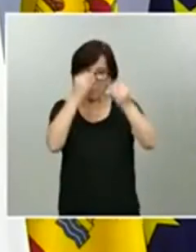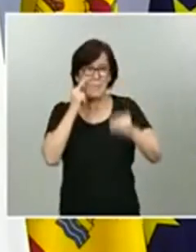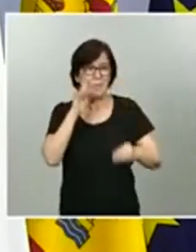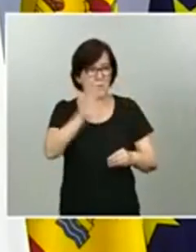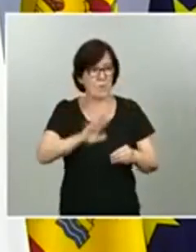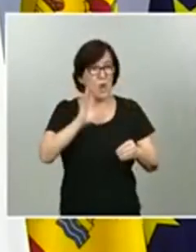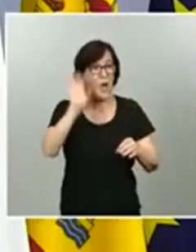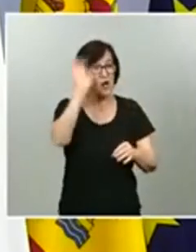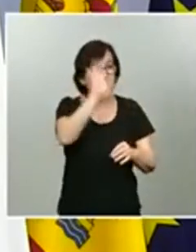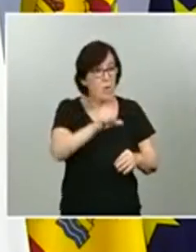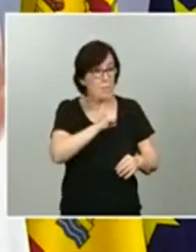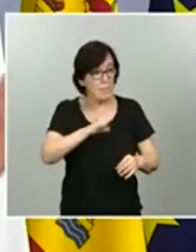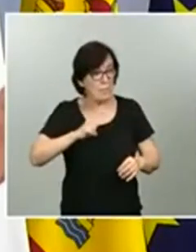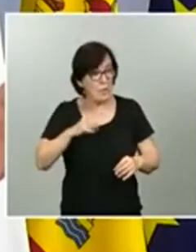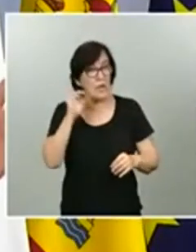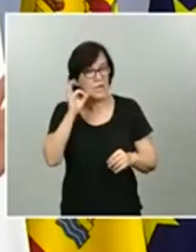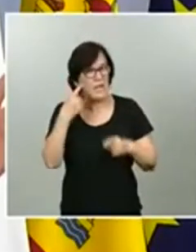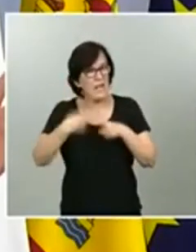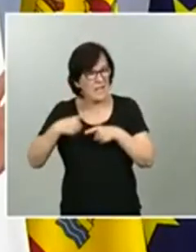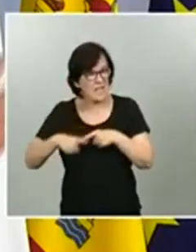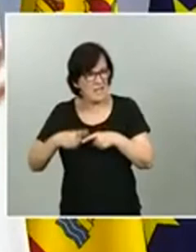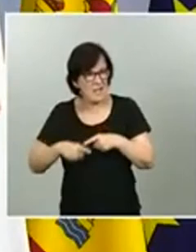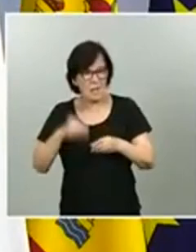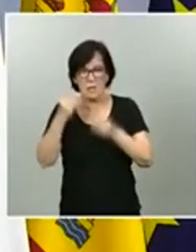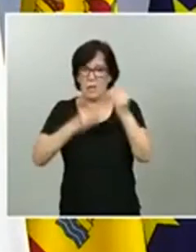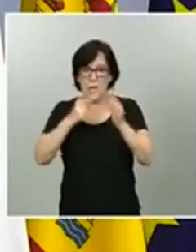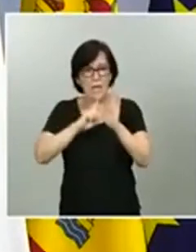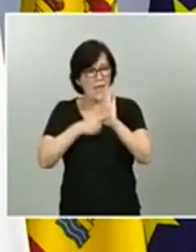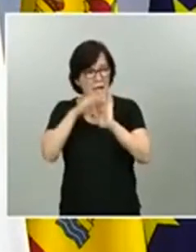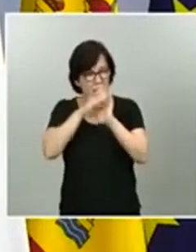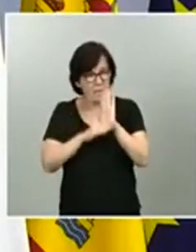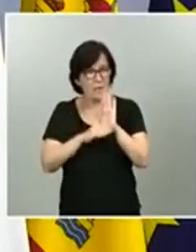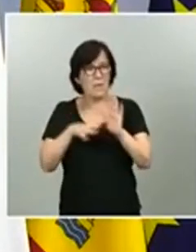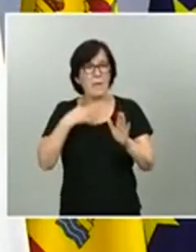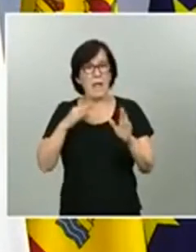autónomas tienen instrumentos bajo esta legislación para confinar.